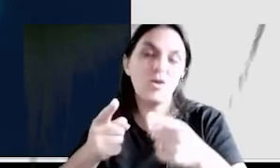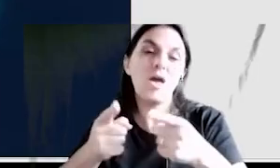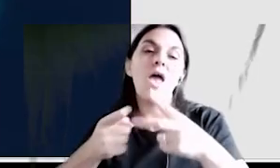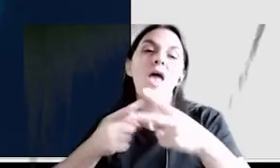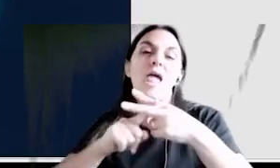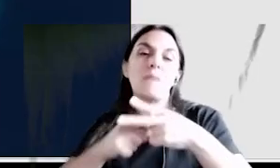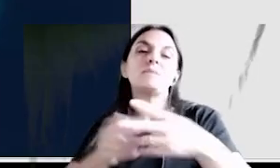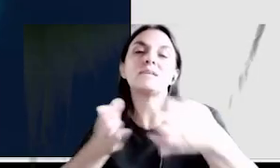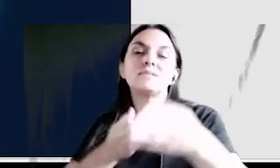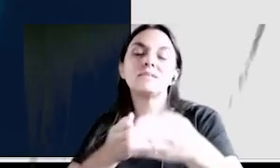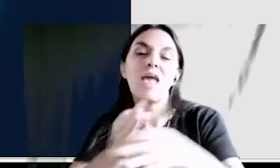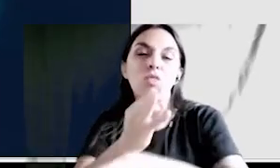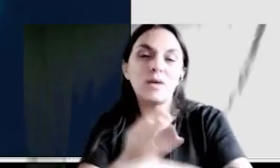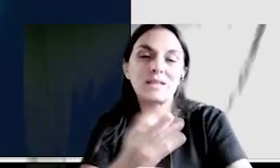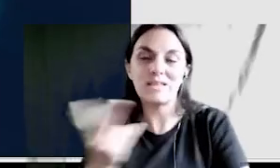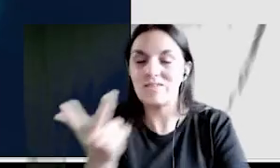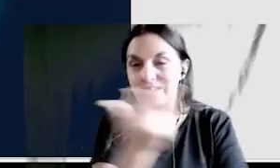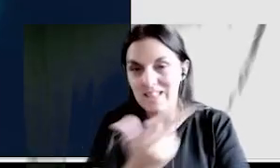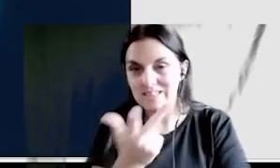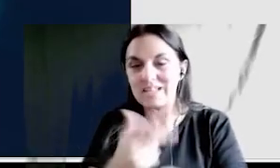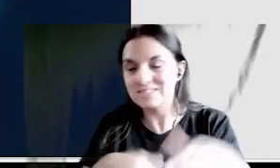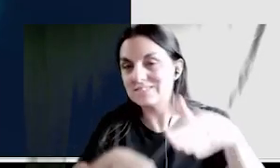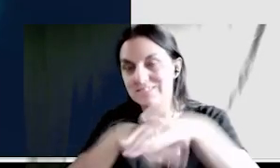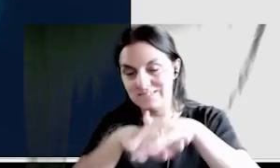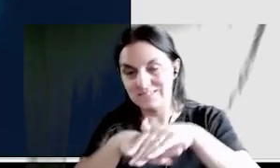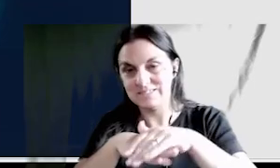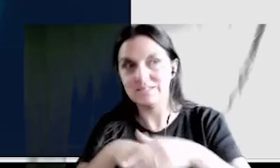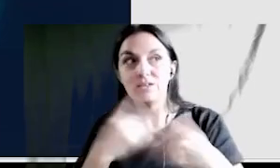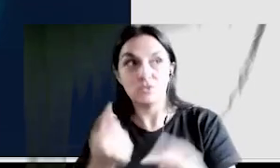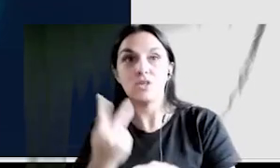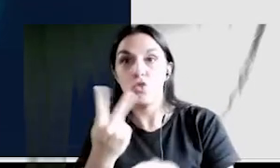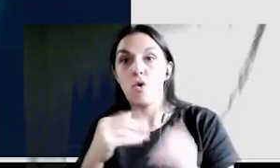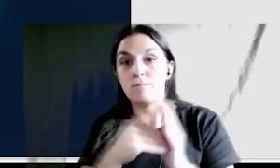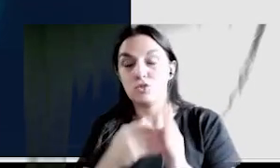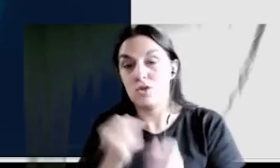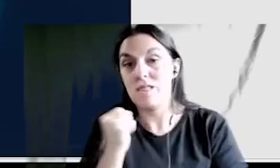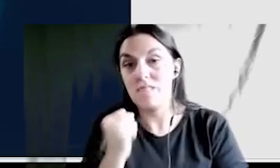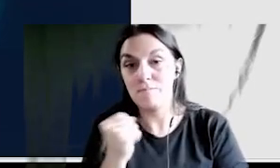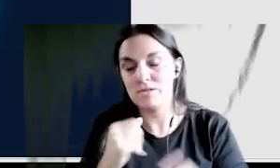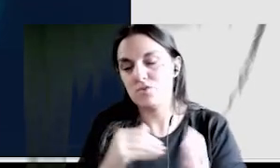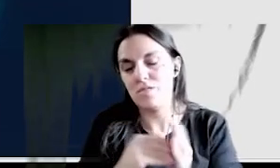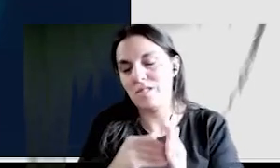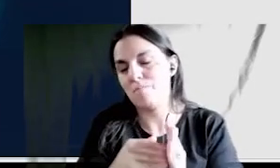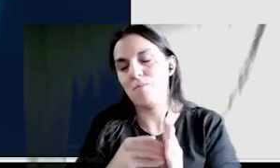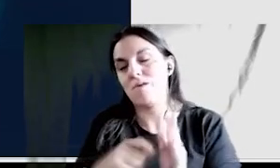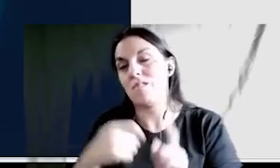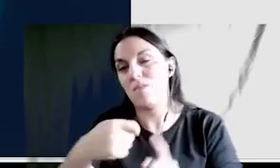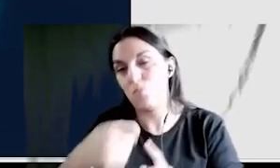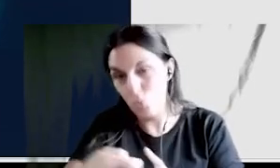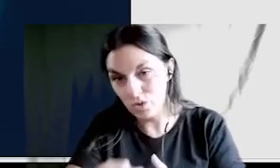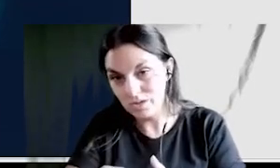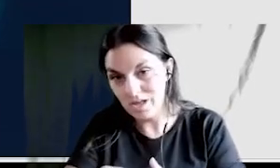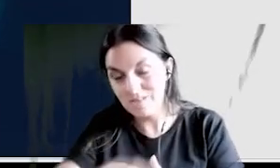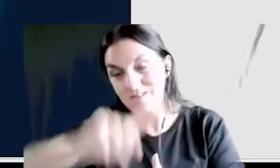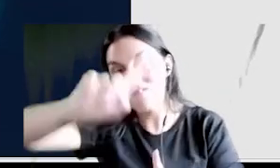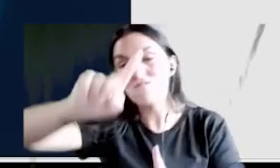Una vez que yo deduzco esos 2 millones de pesos, el impacto será según la alícuota de impuesto que me corresponda, lo que